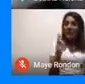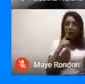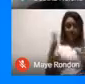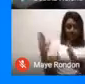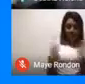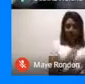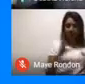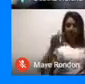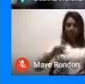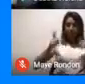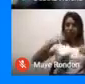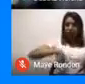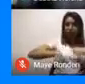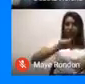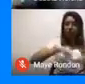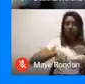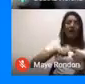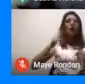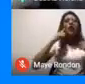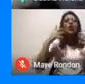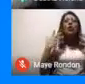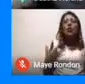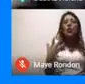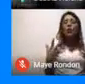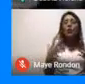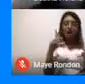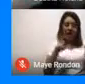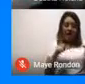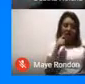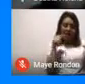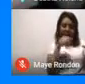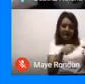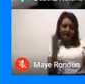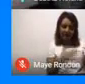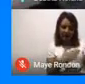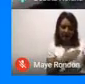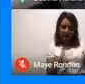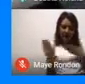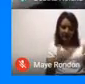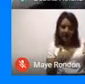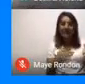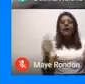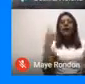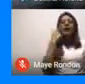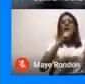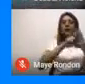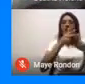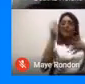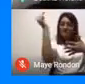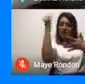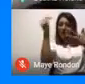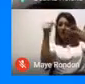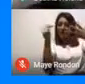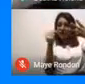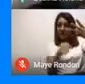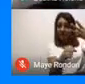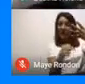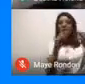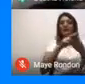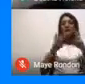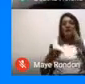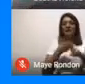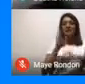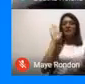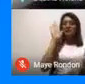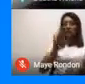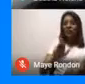el turismo y implica entender todo el tipo de relaciones que hay a través de